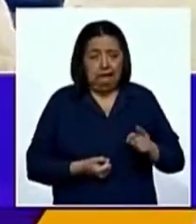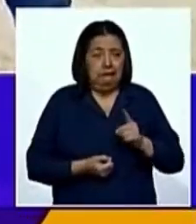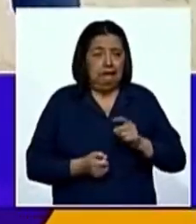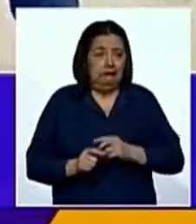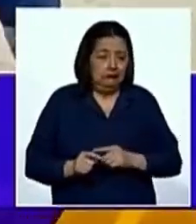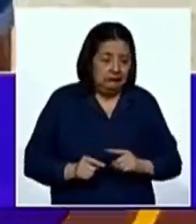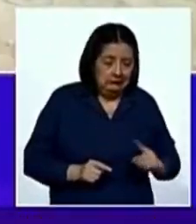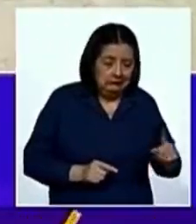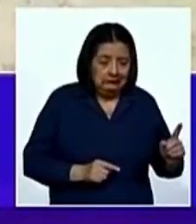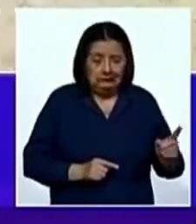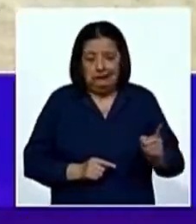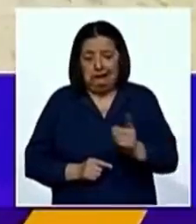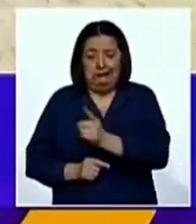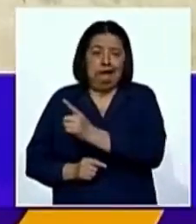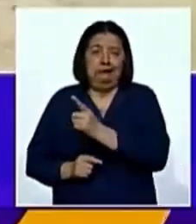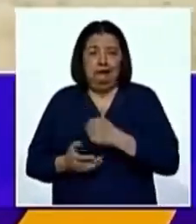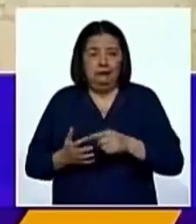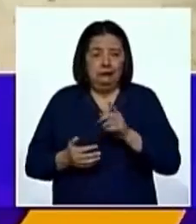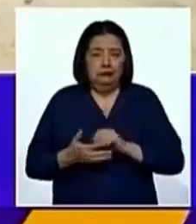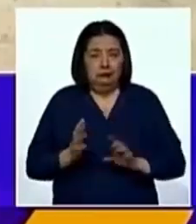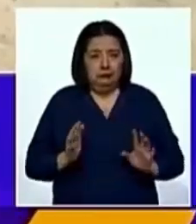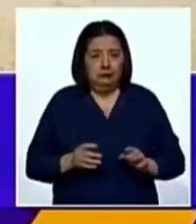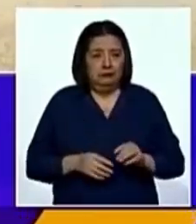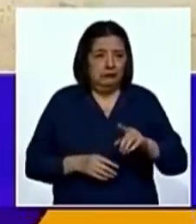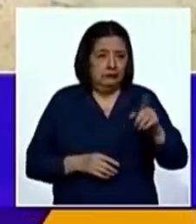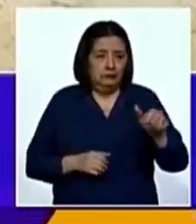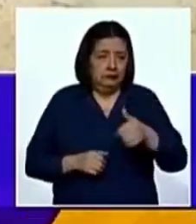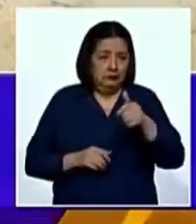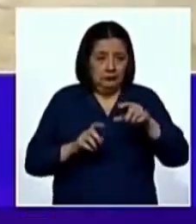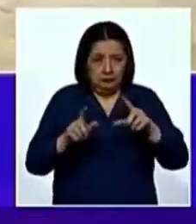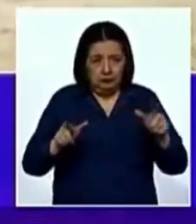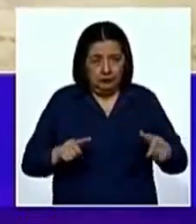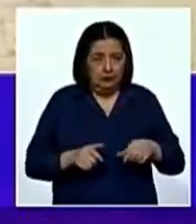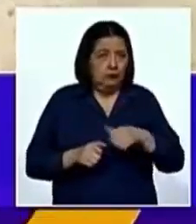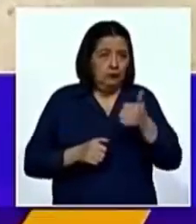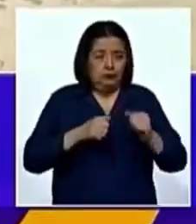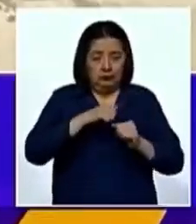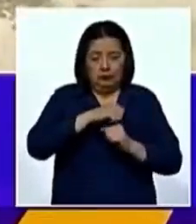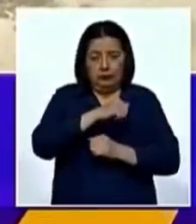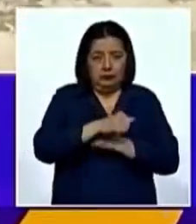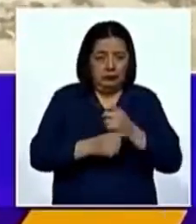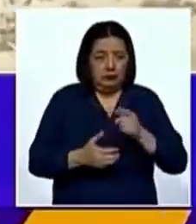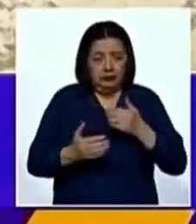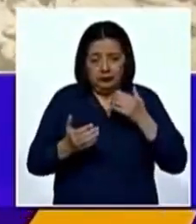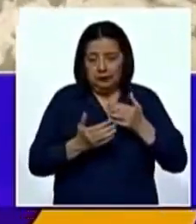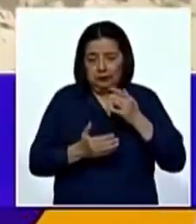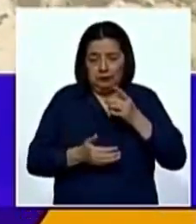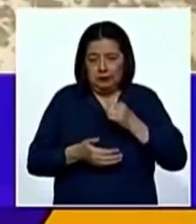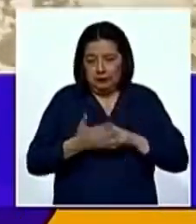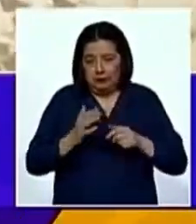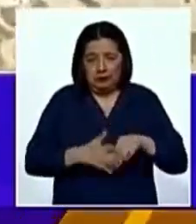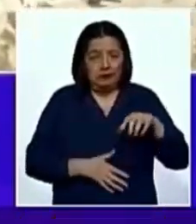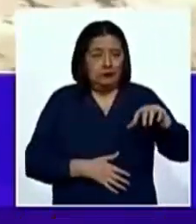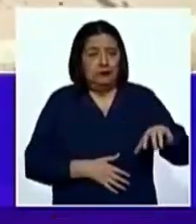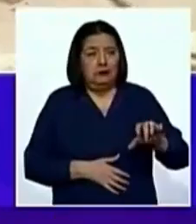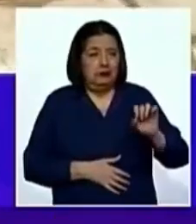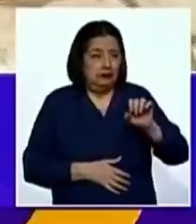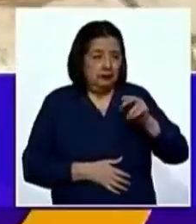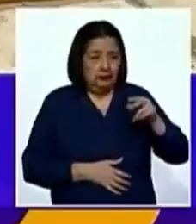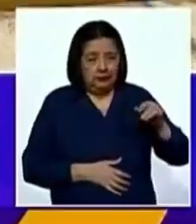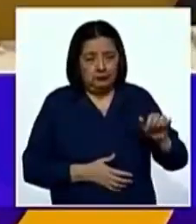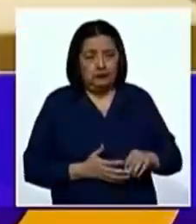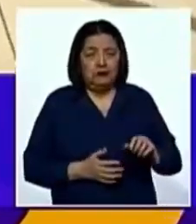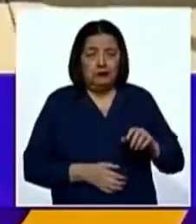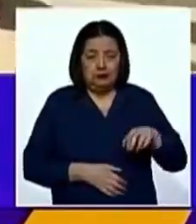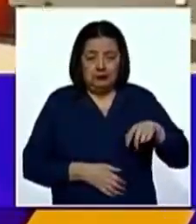bordear toda la parte alta del cerro y salir por Soxi, es el otro puente, Soxi, cerca de la estación meteorológica de Senami,